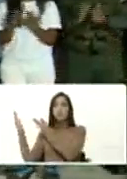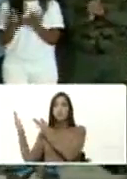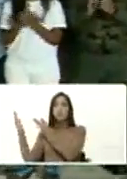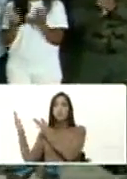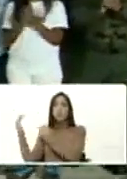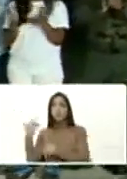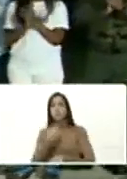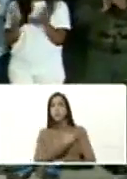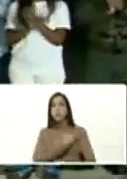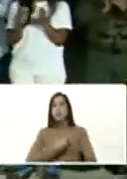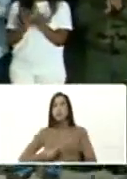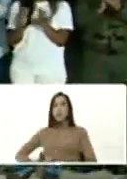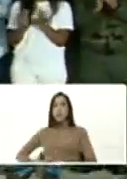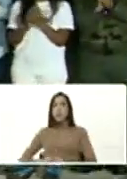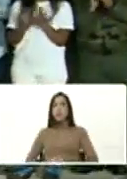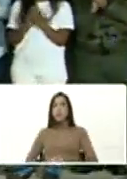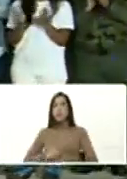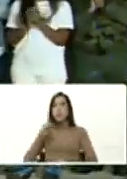Presidente,